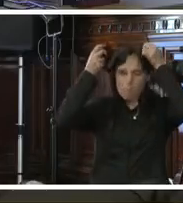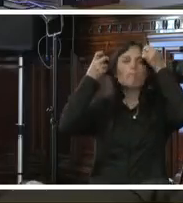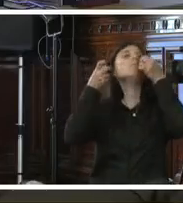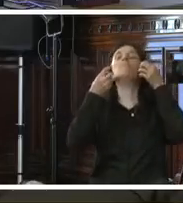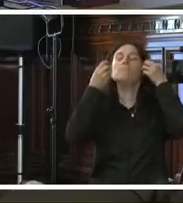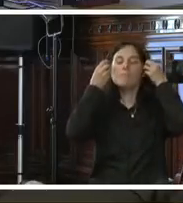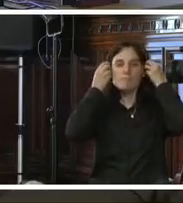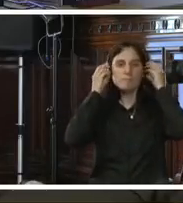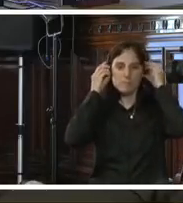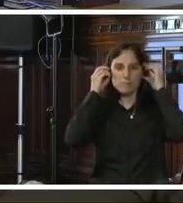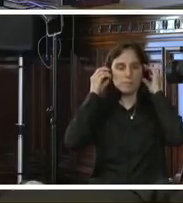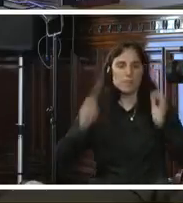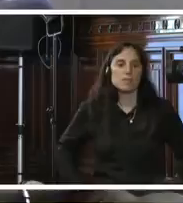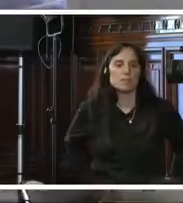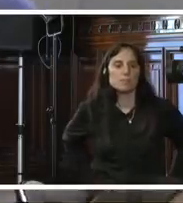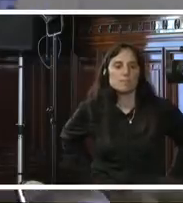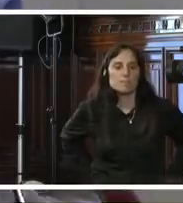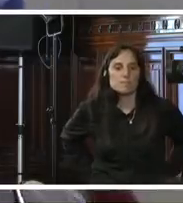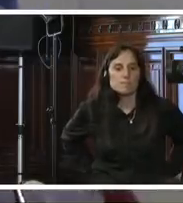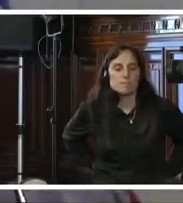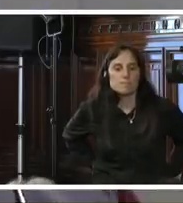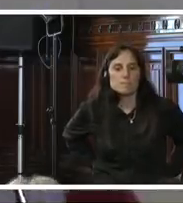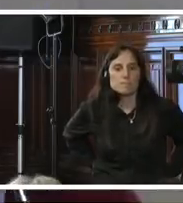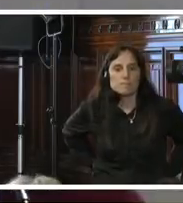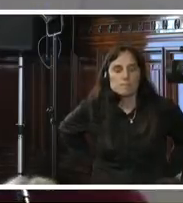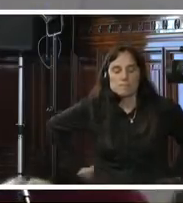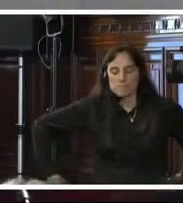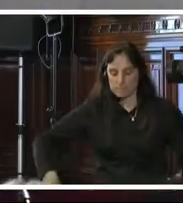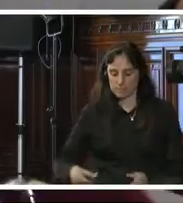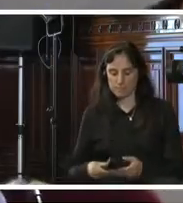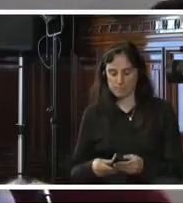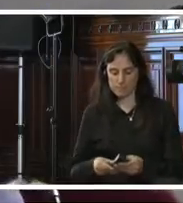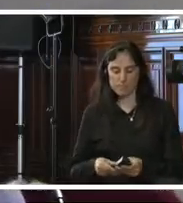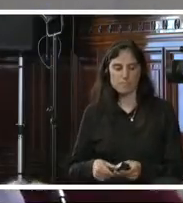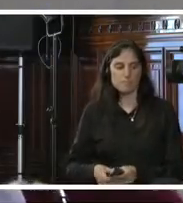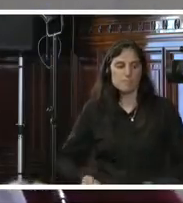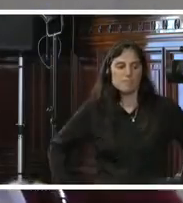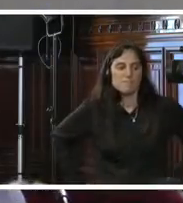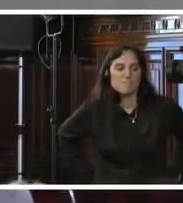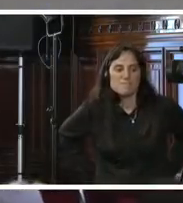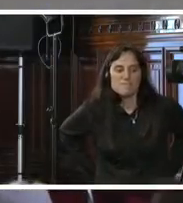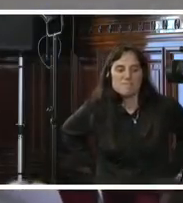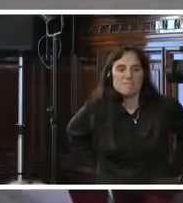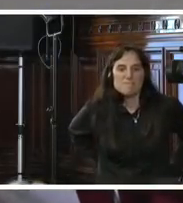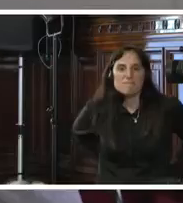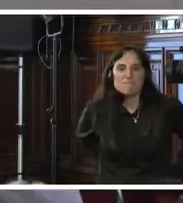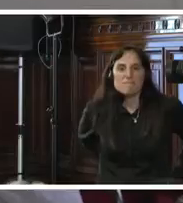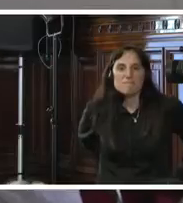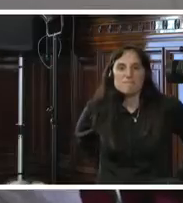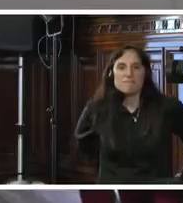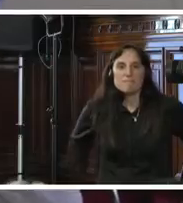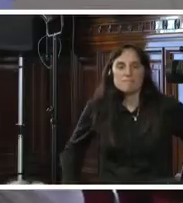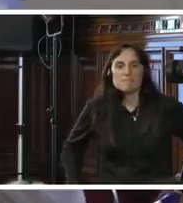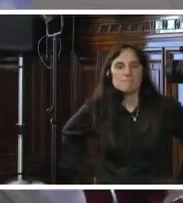Tengo que agregar algo que me olvidé de agregar con mi entusiasmo. Me apasiono. Y